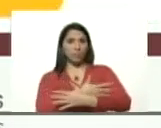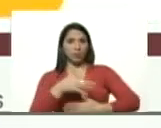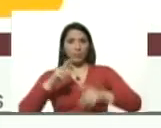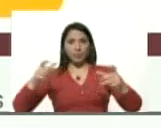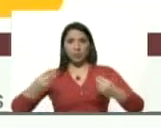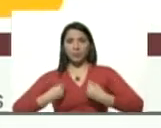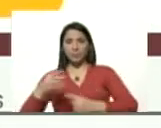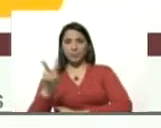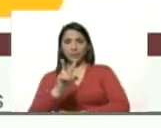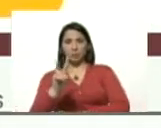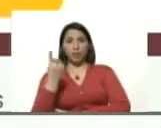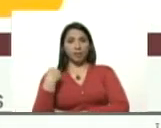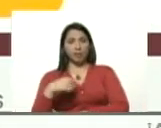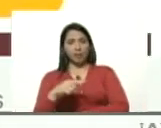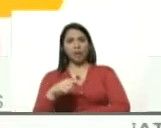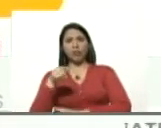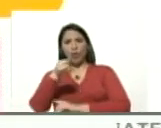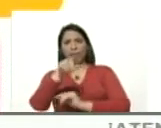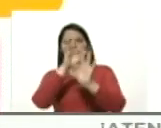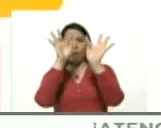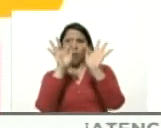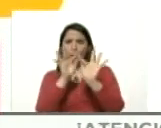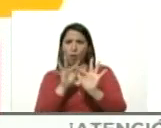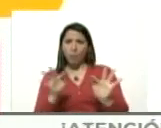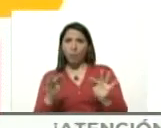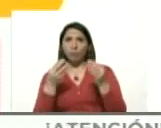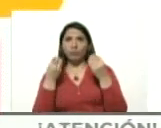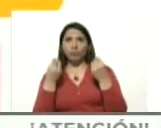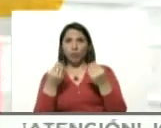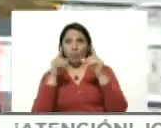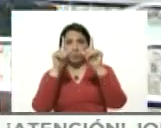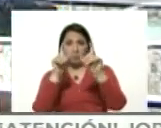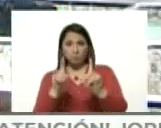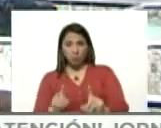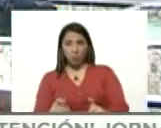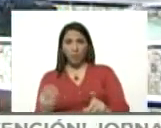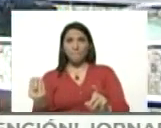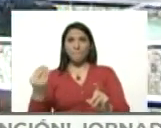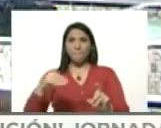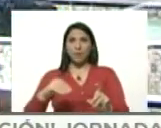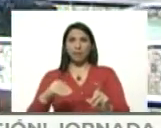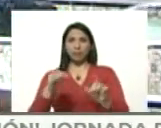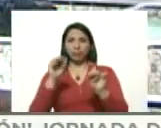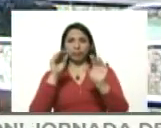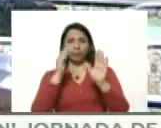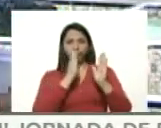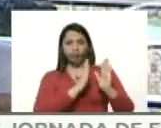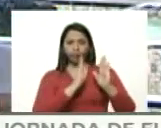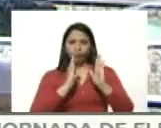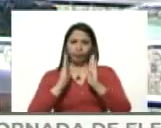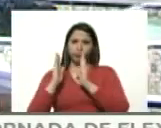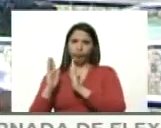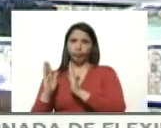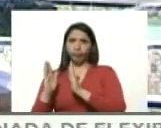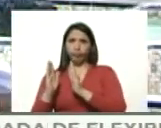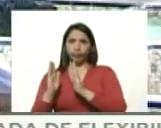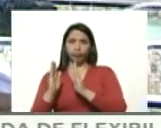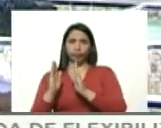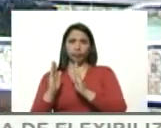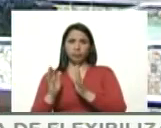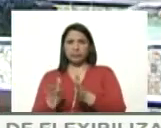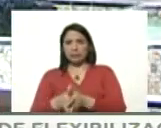habitantes, teniendo uno de los mecanismos de pruebas más precisas y de mayor